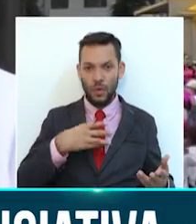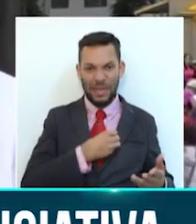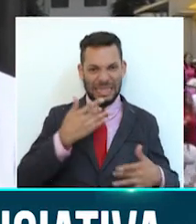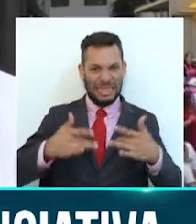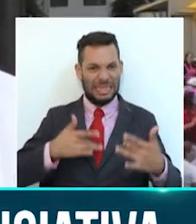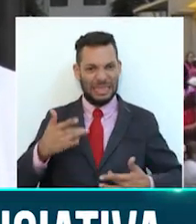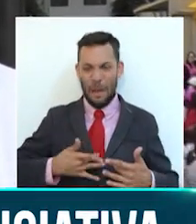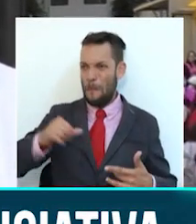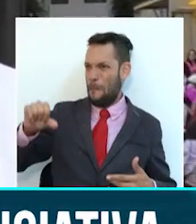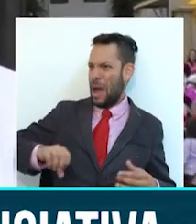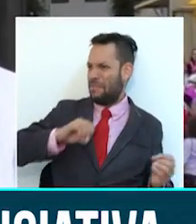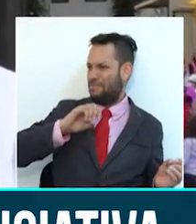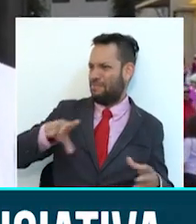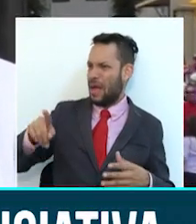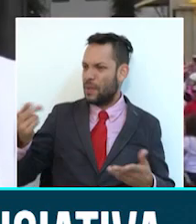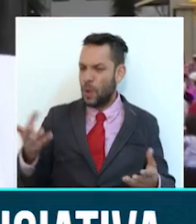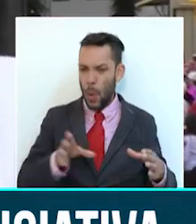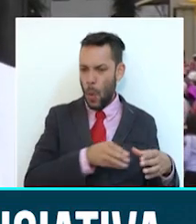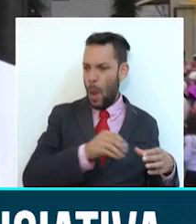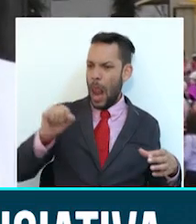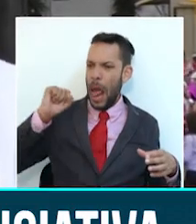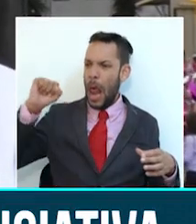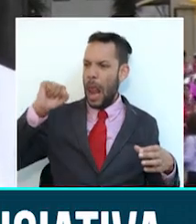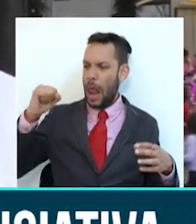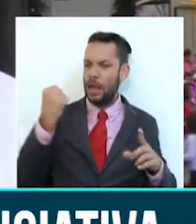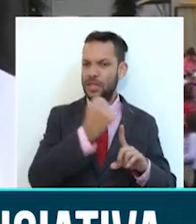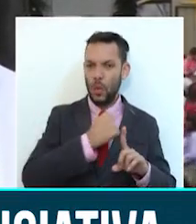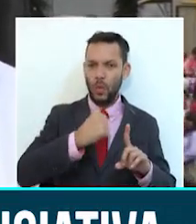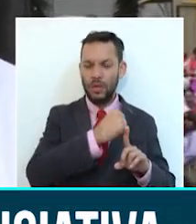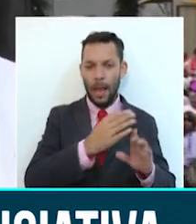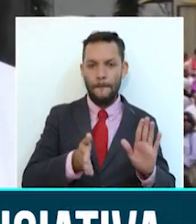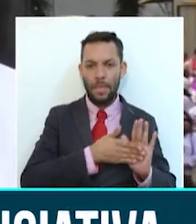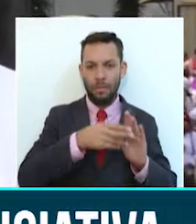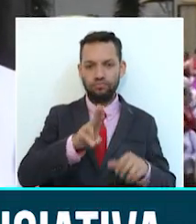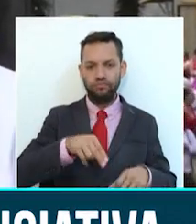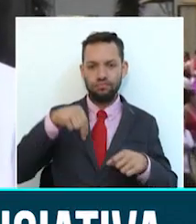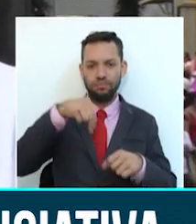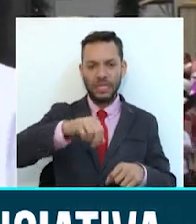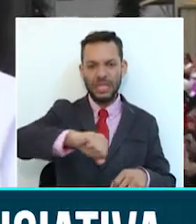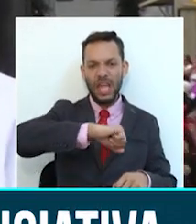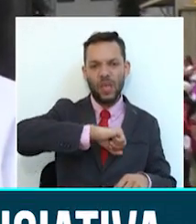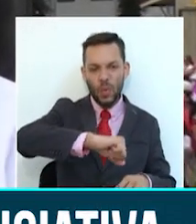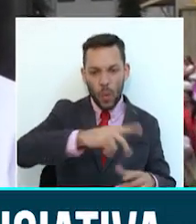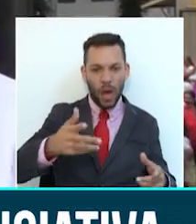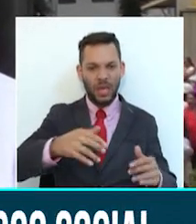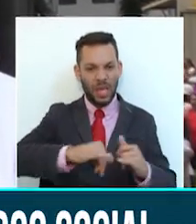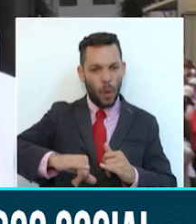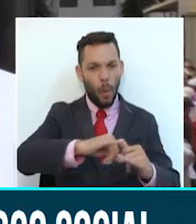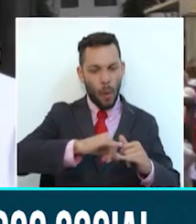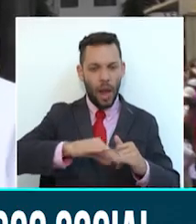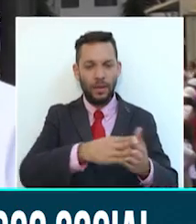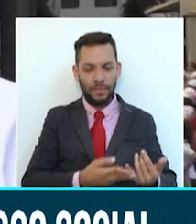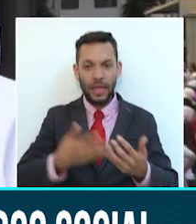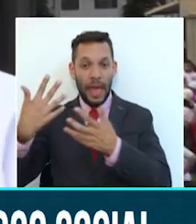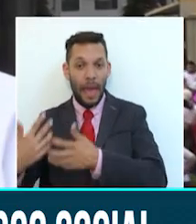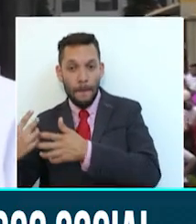descontento con esta política son las organizaciones sindicales y sociales que representan a la gente de a pie, a la gente en las calles, y